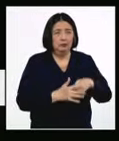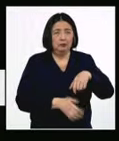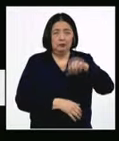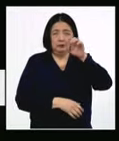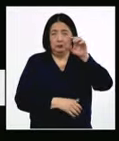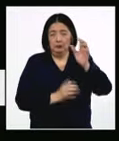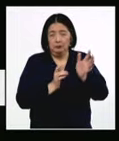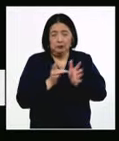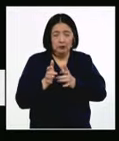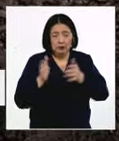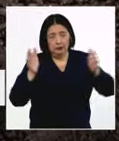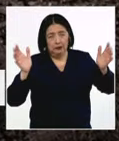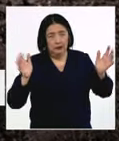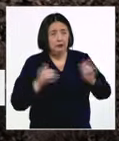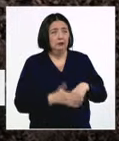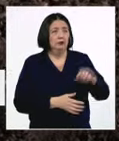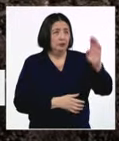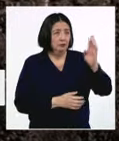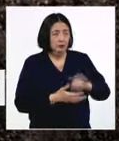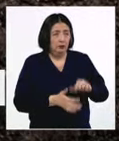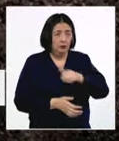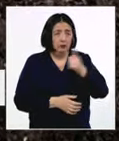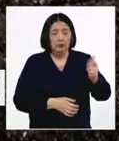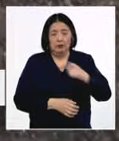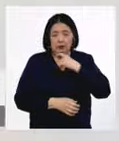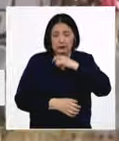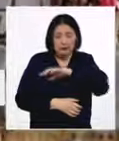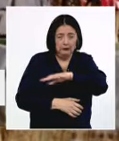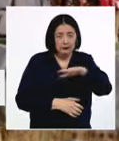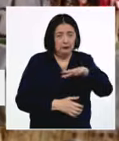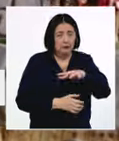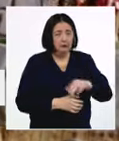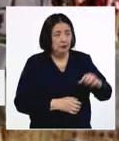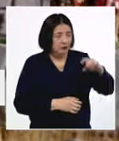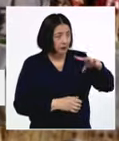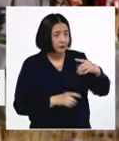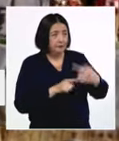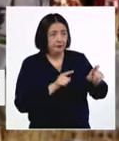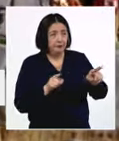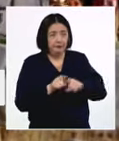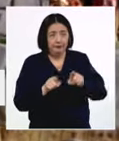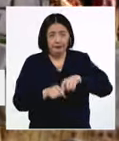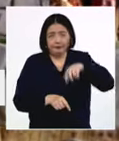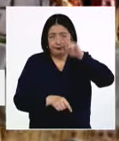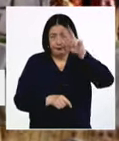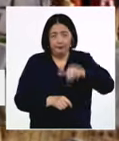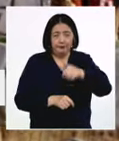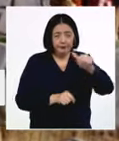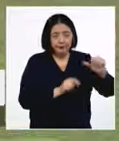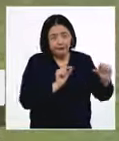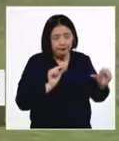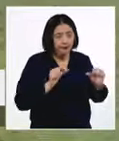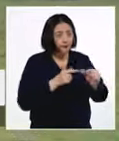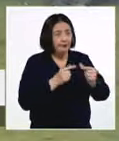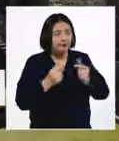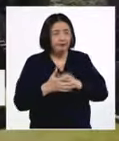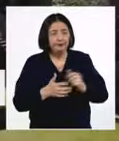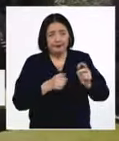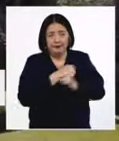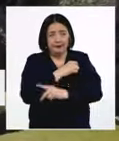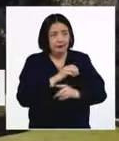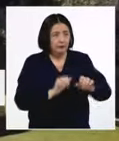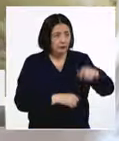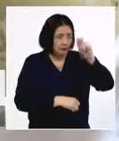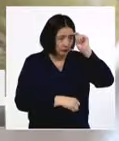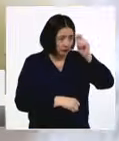Cristo Redentor en Brasil o el Desierto de Atacama en Chile. Pero Perú también ha brillado en otras categorías. Nuestro país